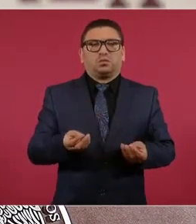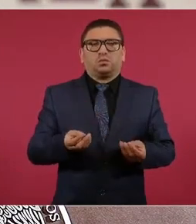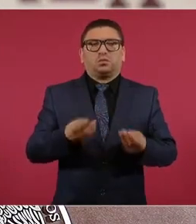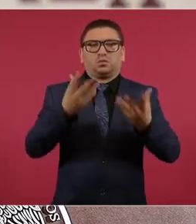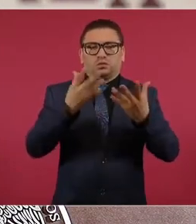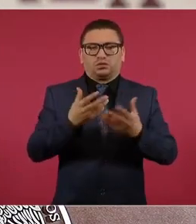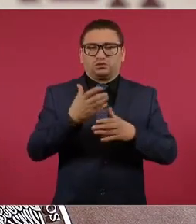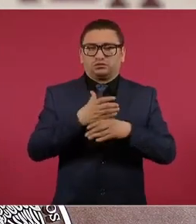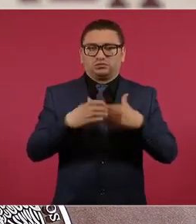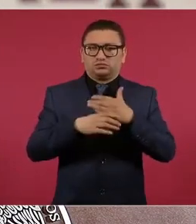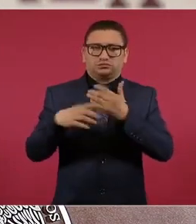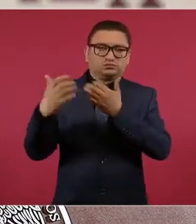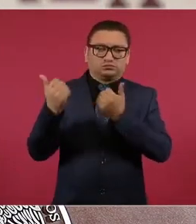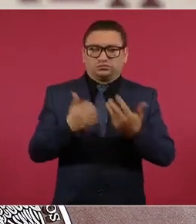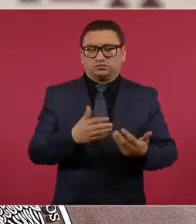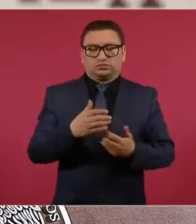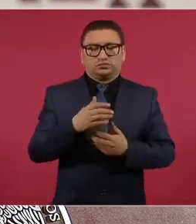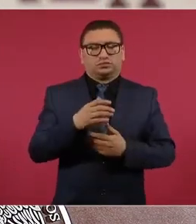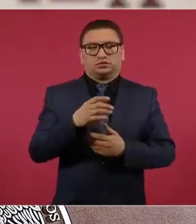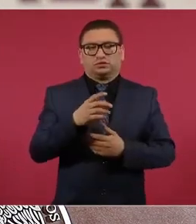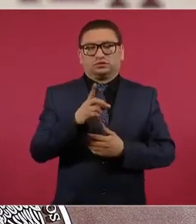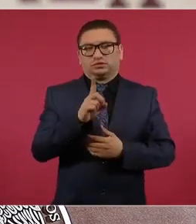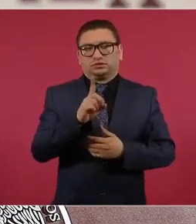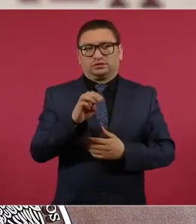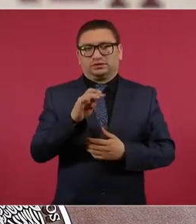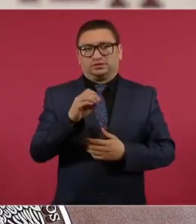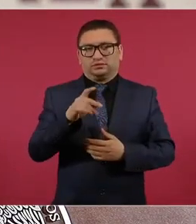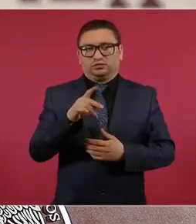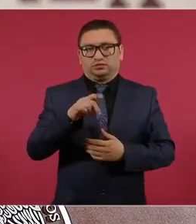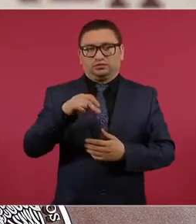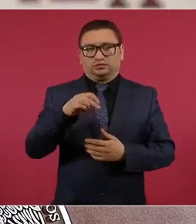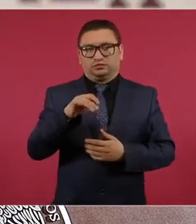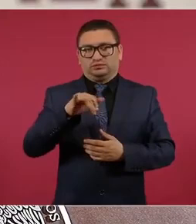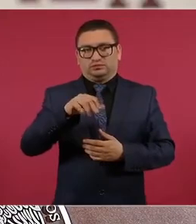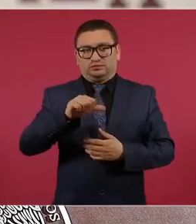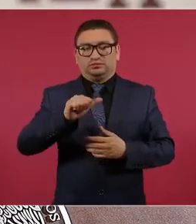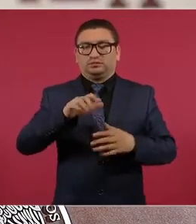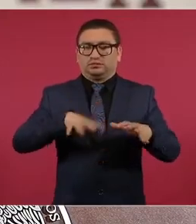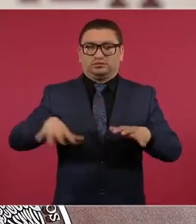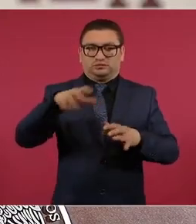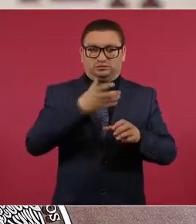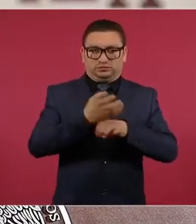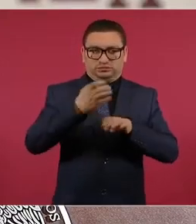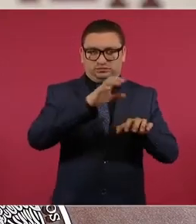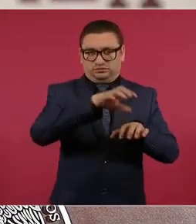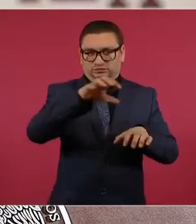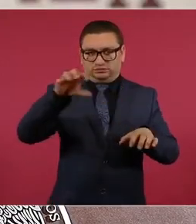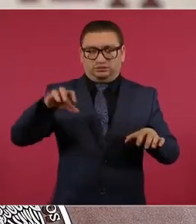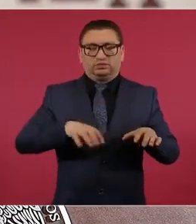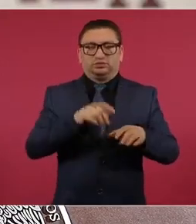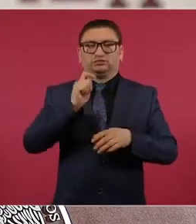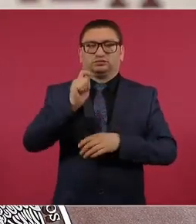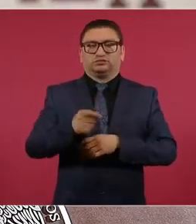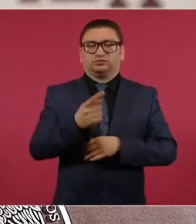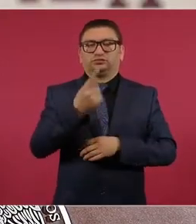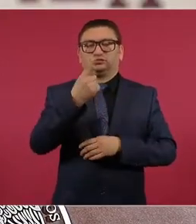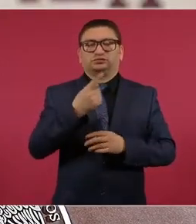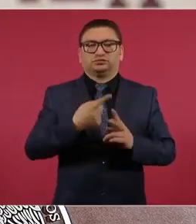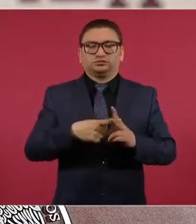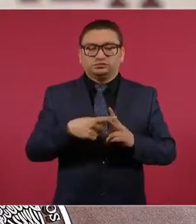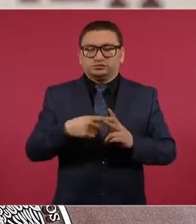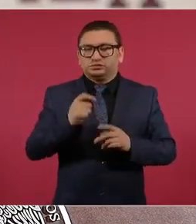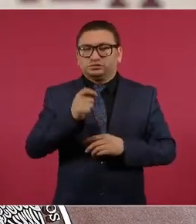unidades de hemodinamia en todo el país a través de un indicador que es al menos